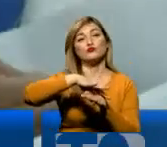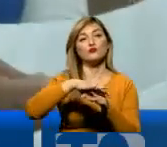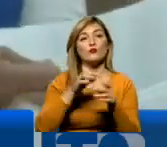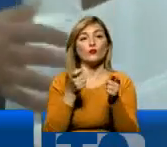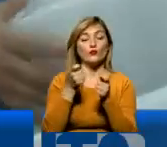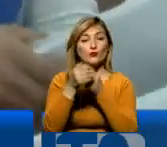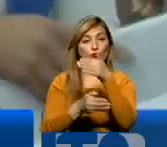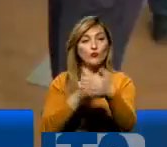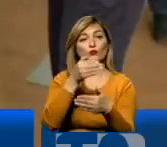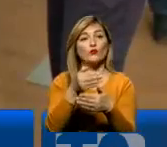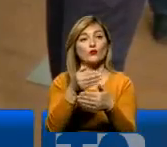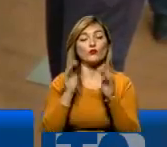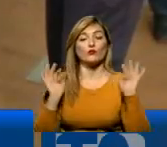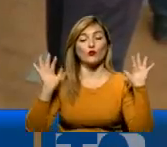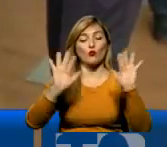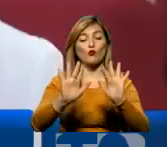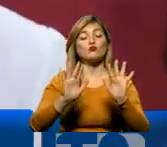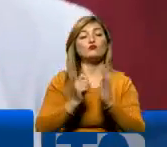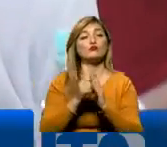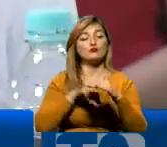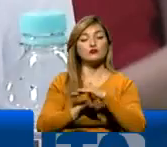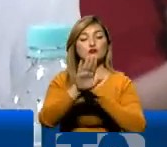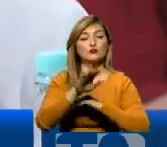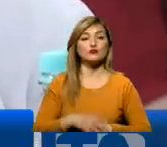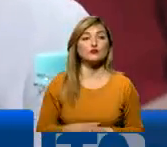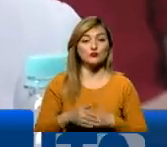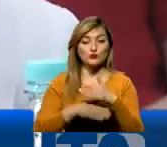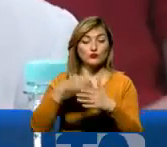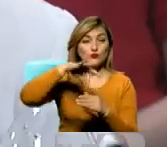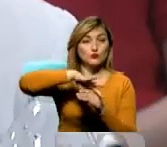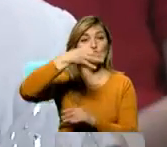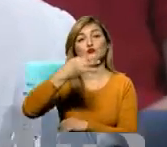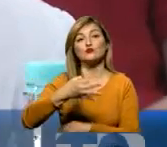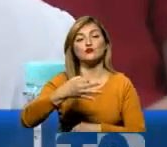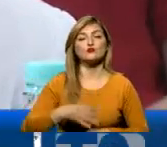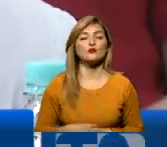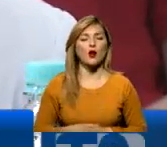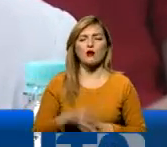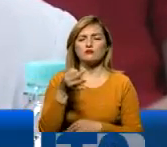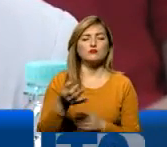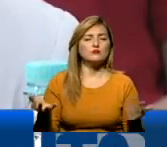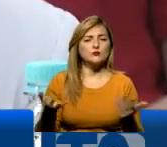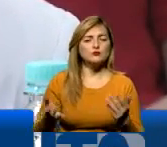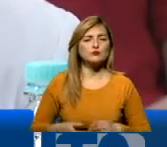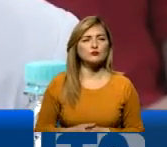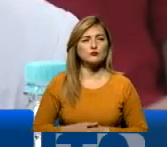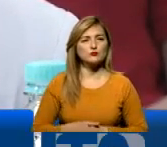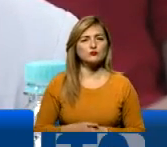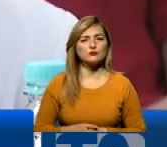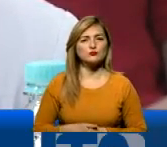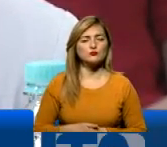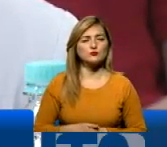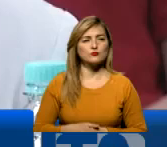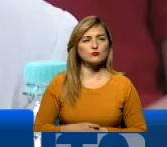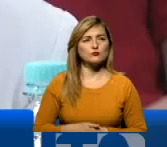manejarán procedimientos de aforos e ingresos. Hay un proceso electoral que hay que cumplir y lo vamos a cumplir de una manera que voy a